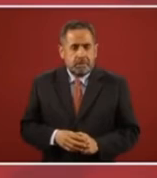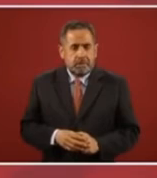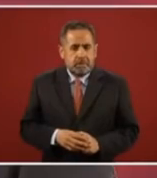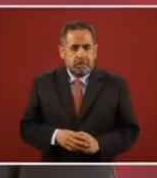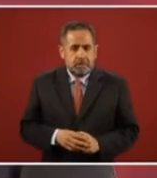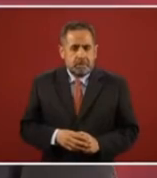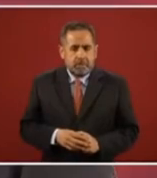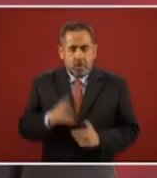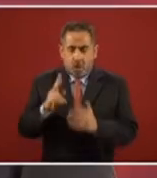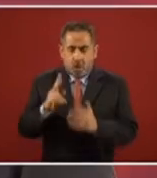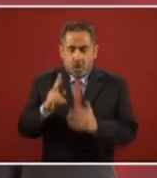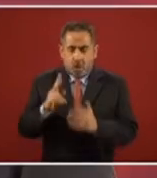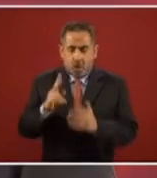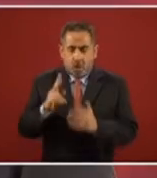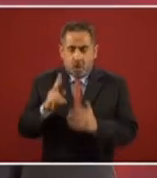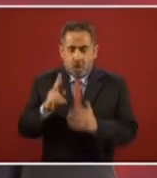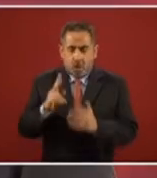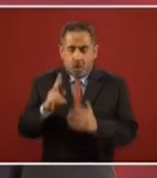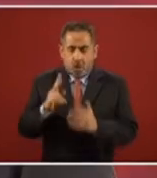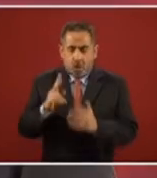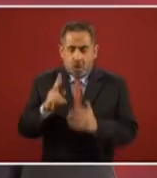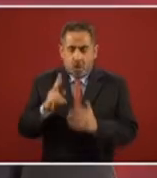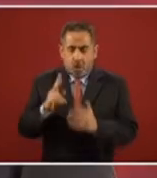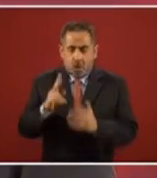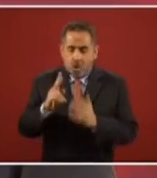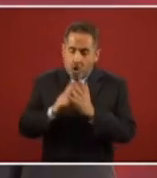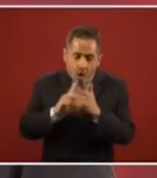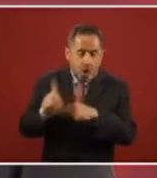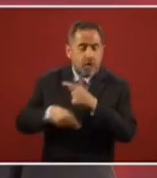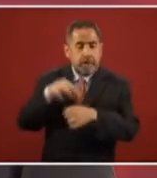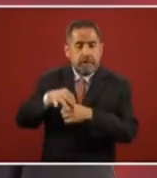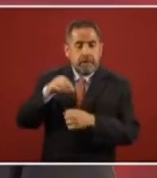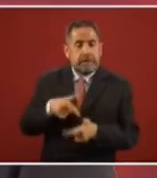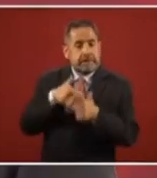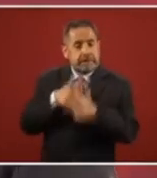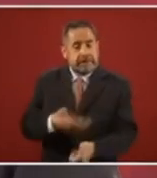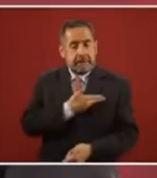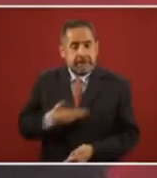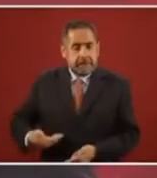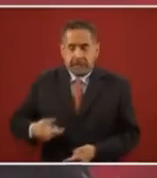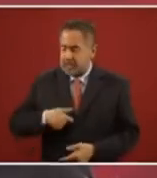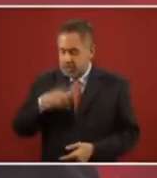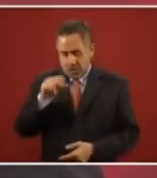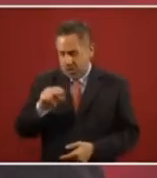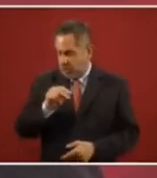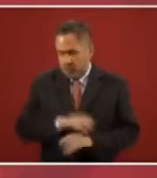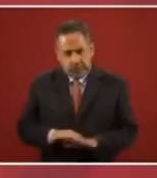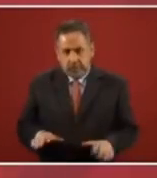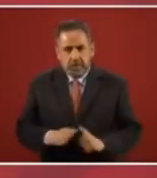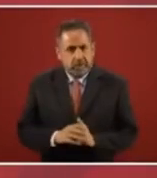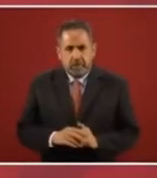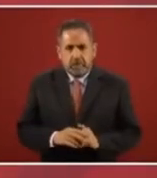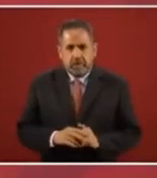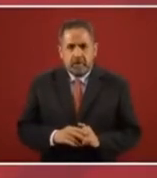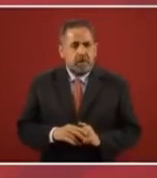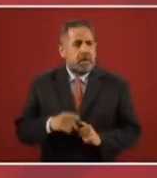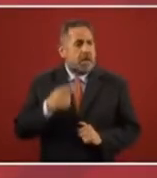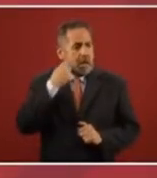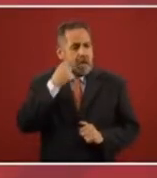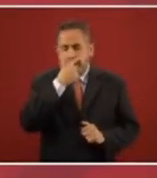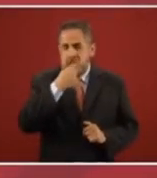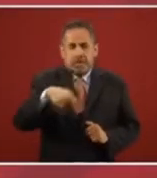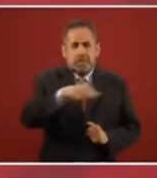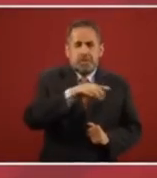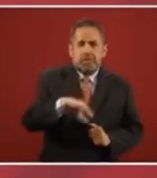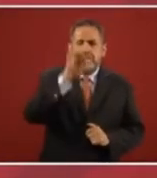y no hay religión en there is now reflexión y la gente va a elegir